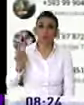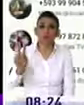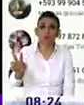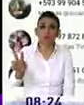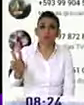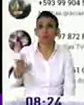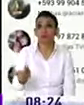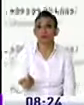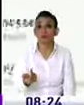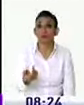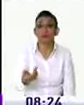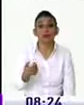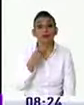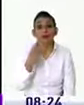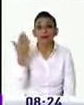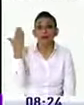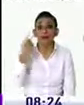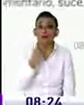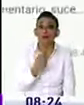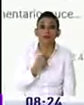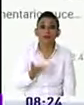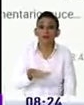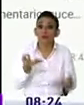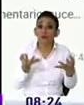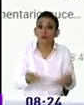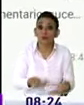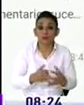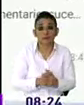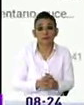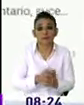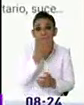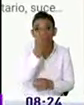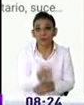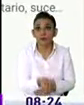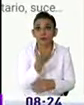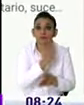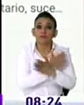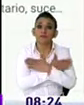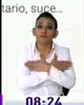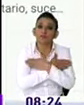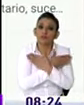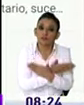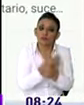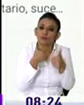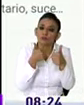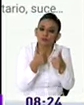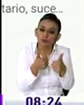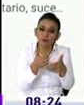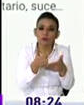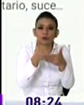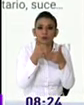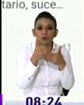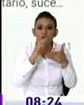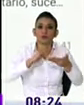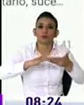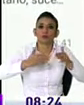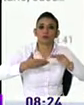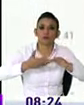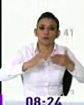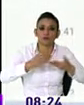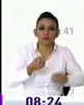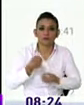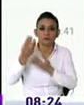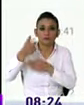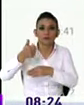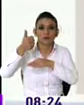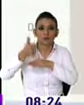se queja de que no hay el cumplimiento? Buenos días, felicitarle por tan excelente ventana al pie de las autoridades de Mirindo